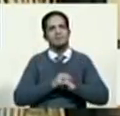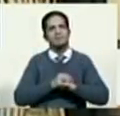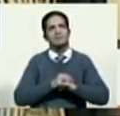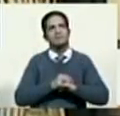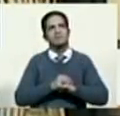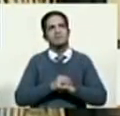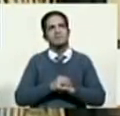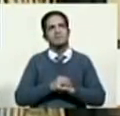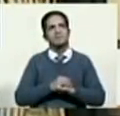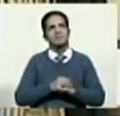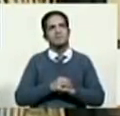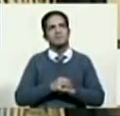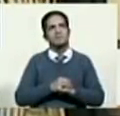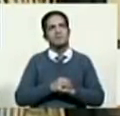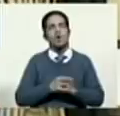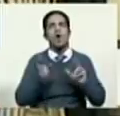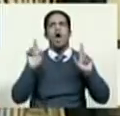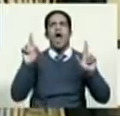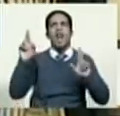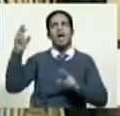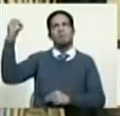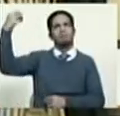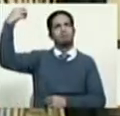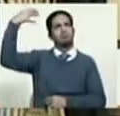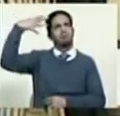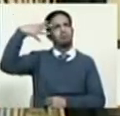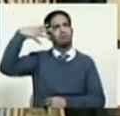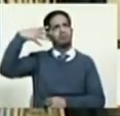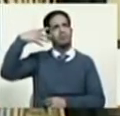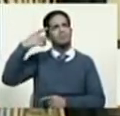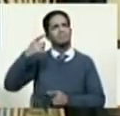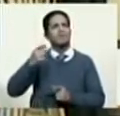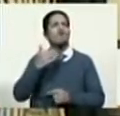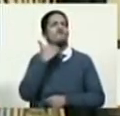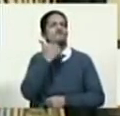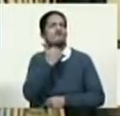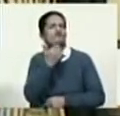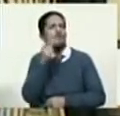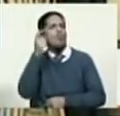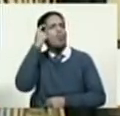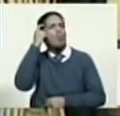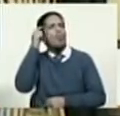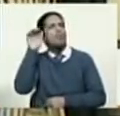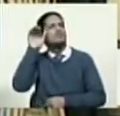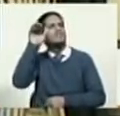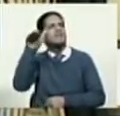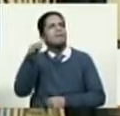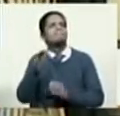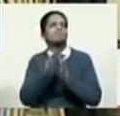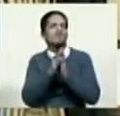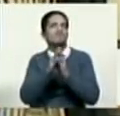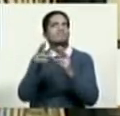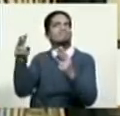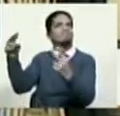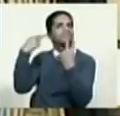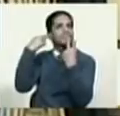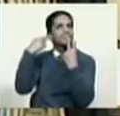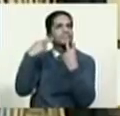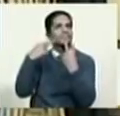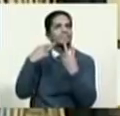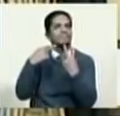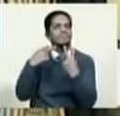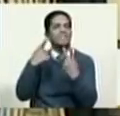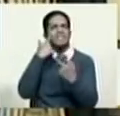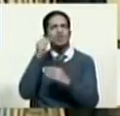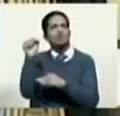ínchala, haya un rayo de luz para que algún día escuchen de verdad a Venezuela y no se dejen llevar por las posiciones